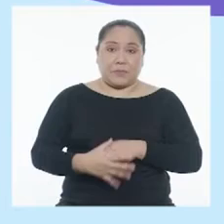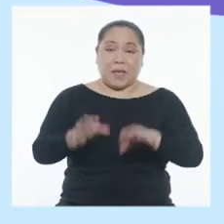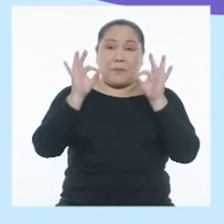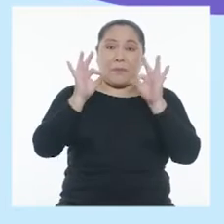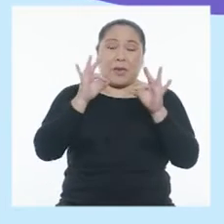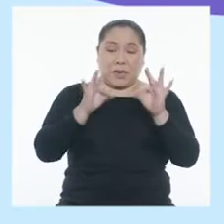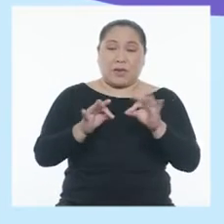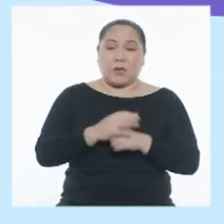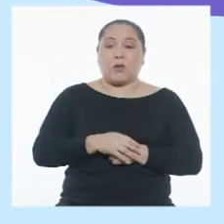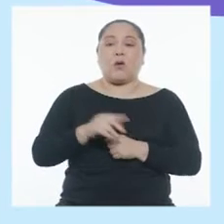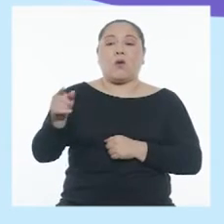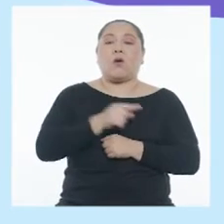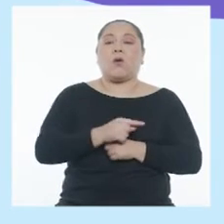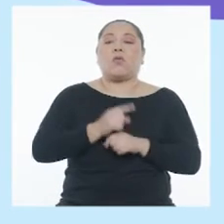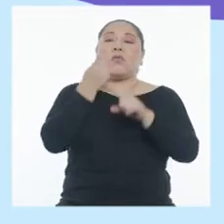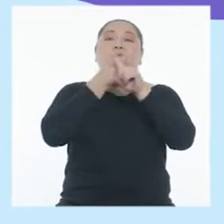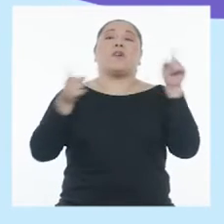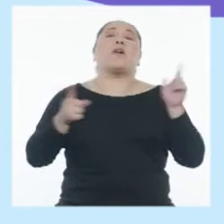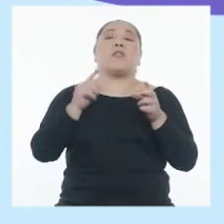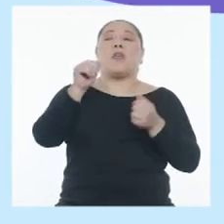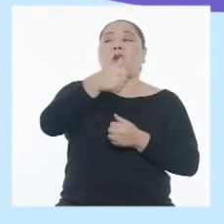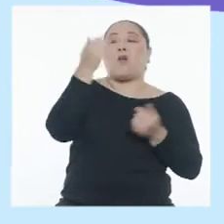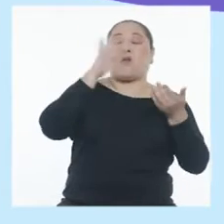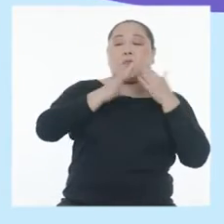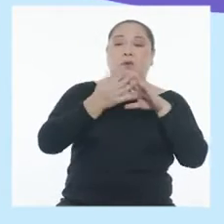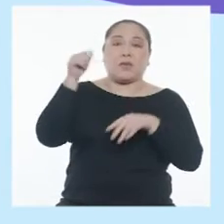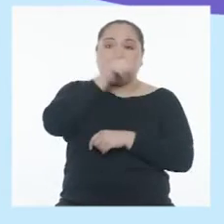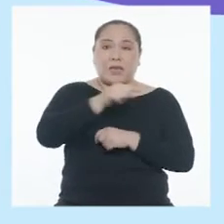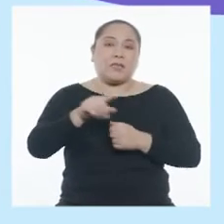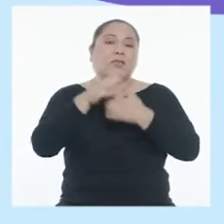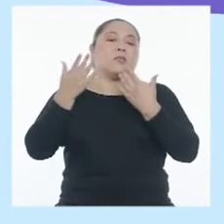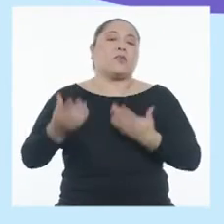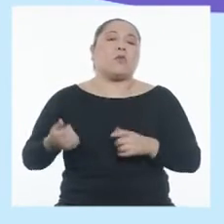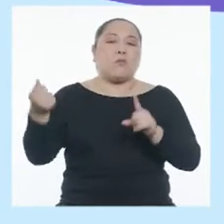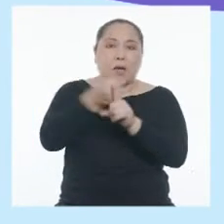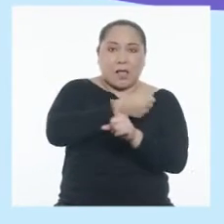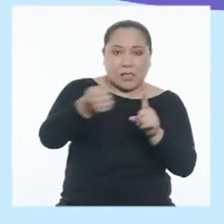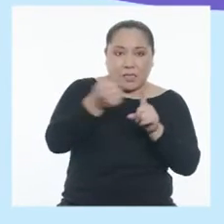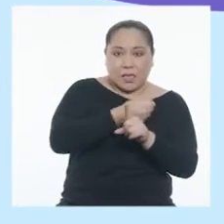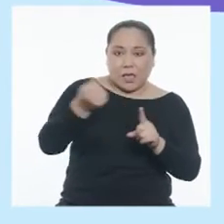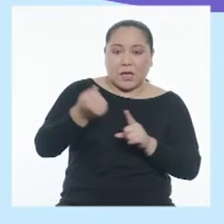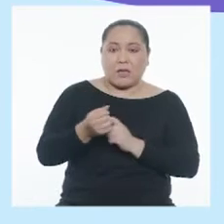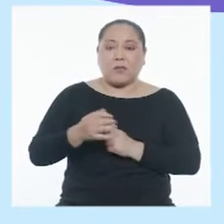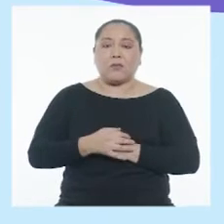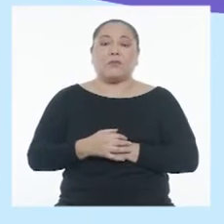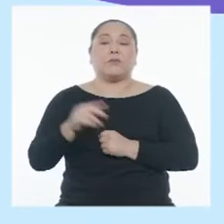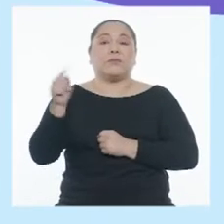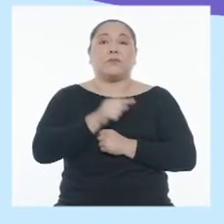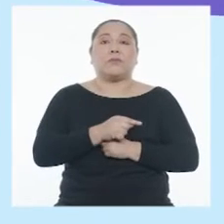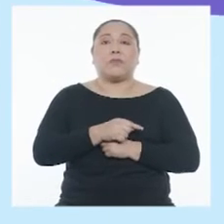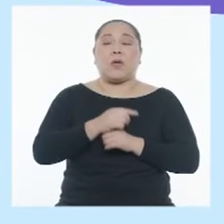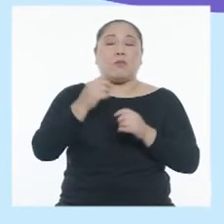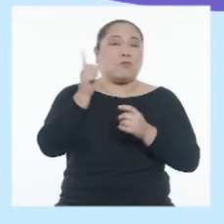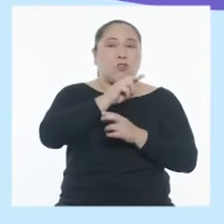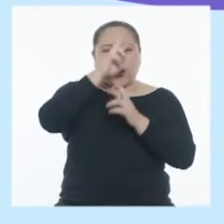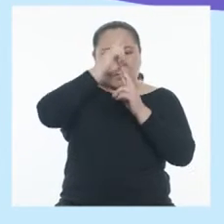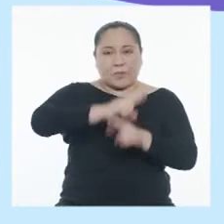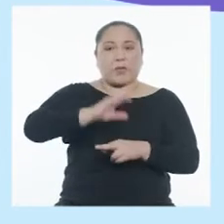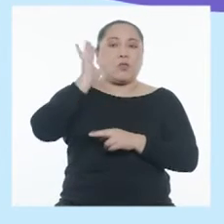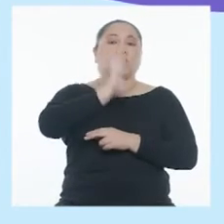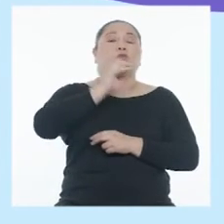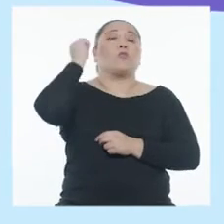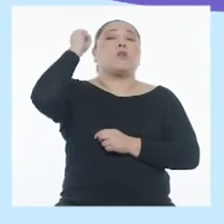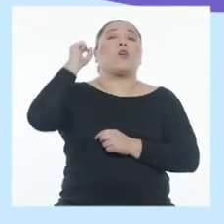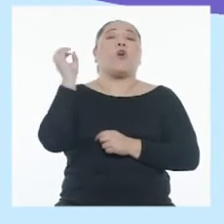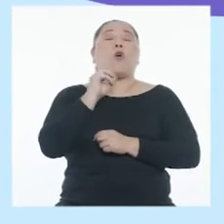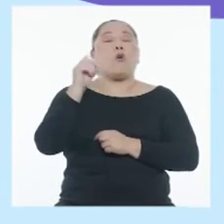inseguridad, comparado al resto de la población. Estas pueden ser maltratos, desprotección total, violación de derechos